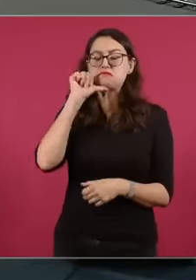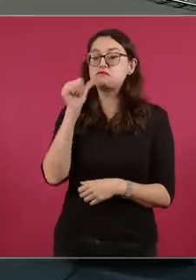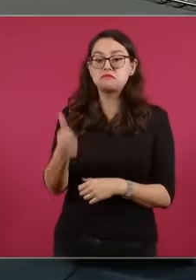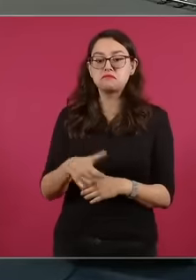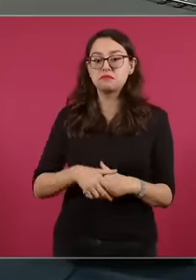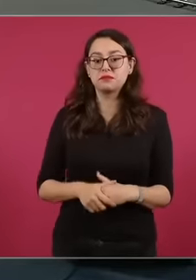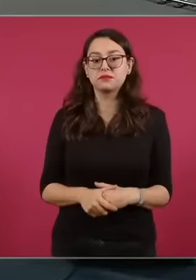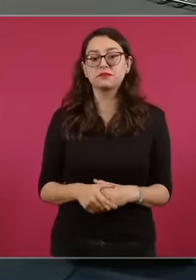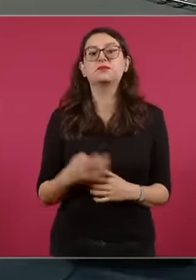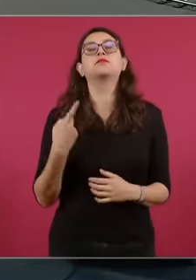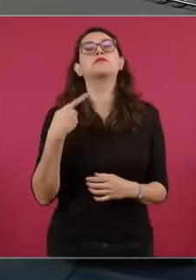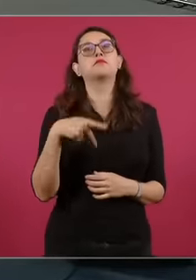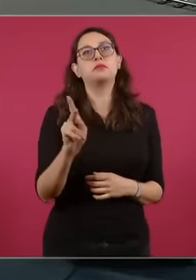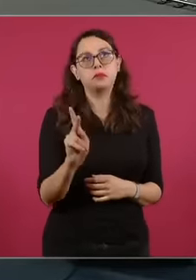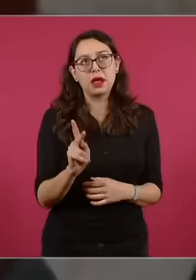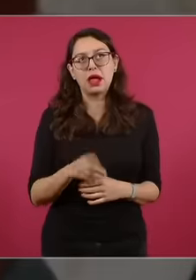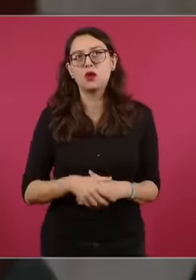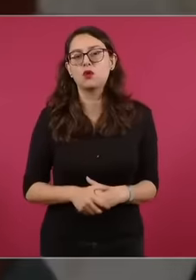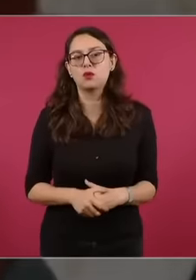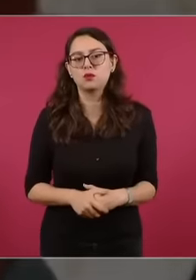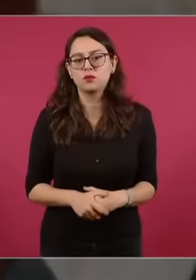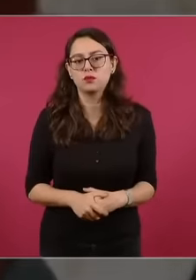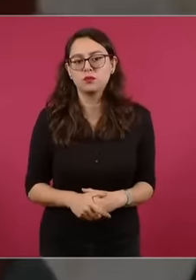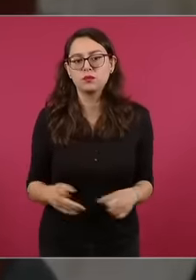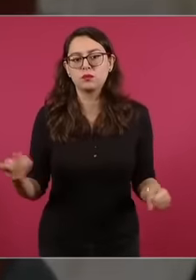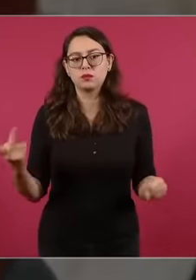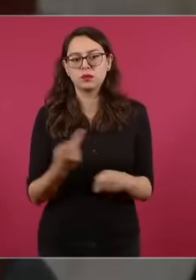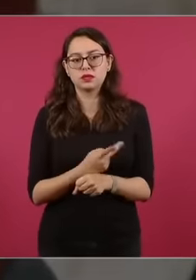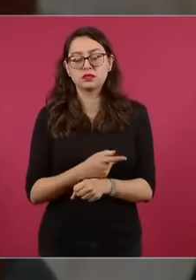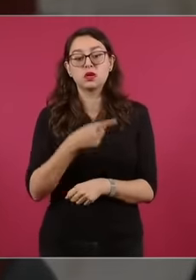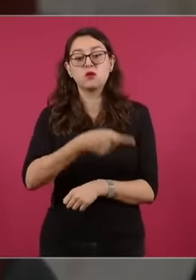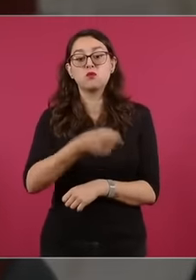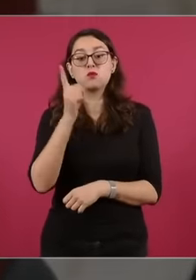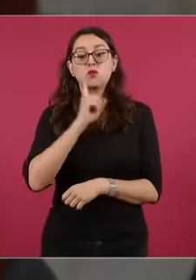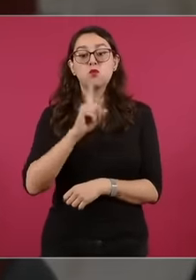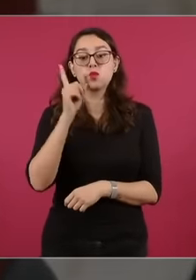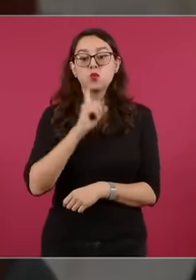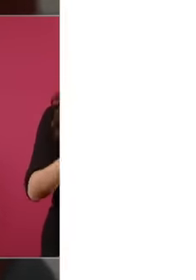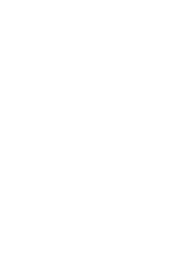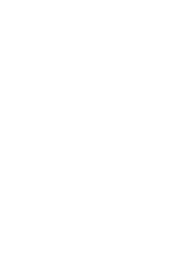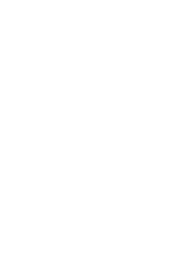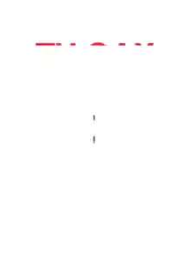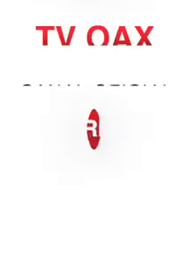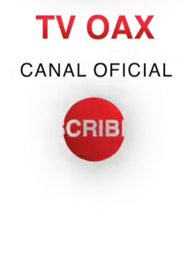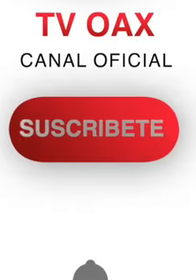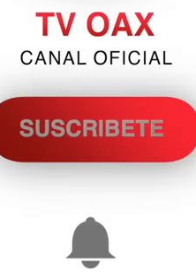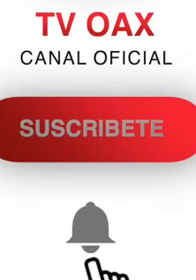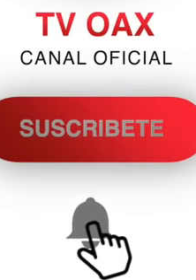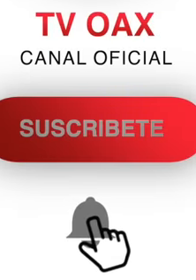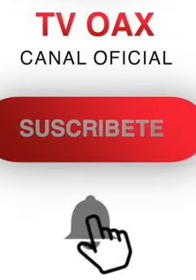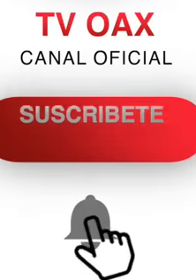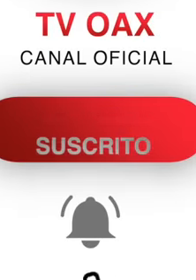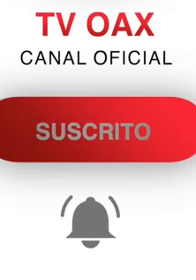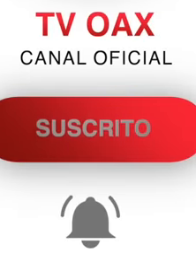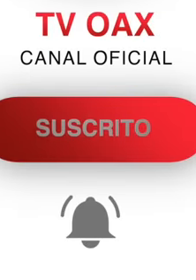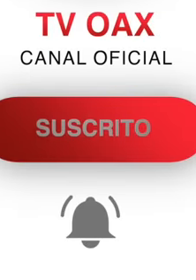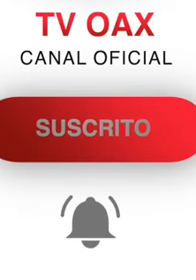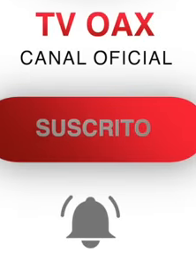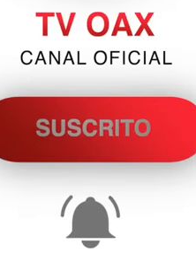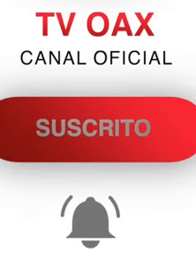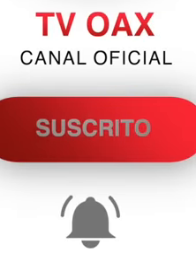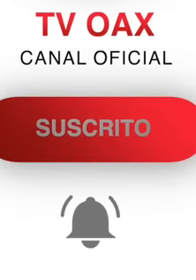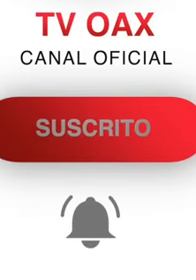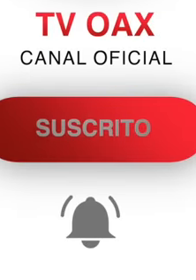en este tema para cerrarlo, ¿cómo fue que callaron a San Juana para que no mostrara esas pruebas que dijo que tenía para tumbar a